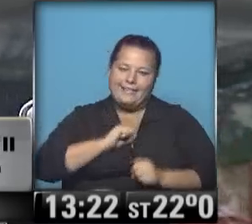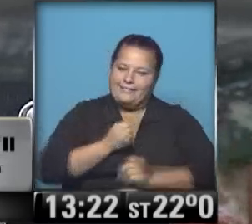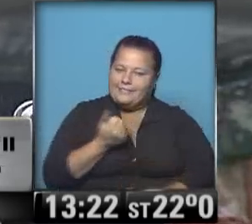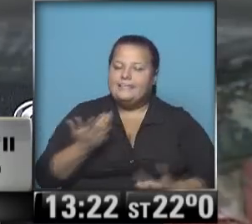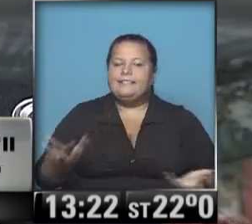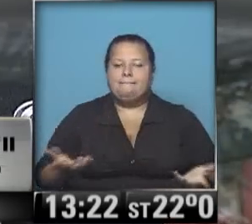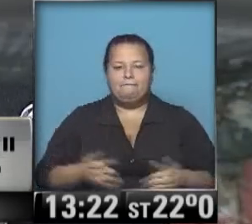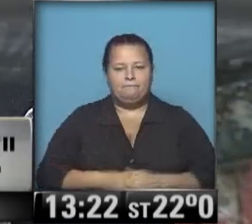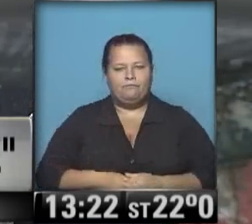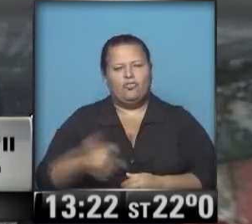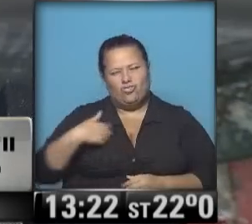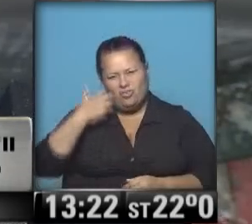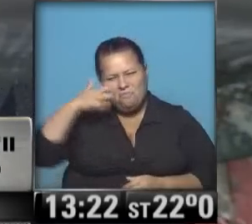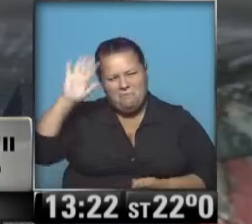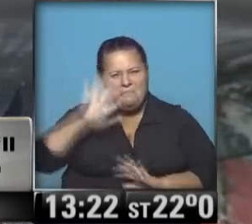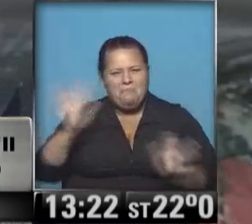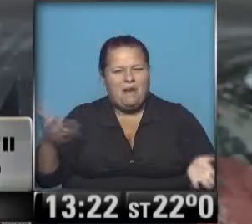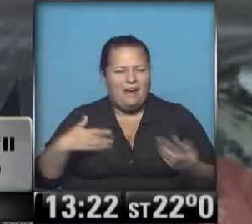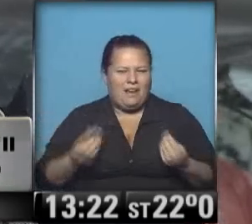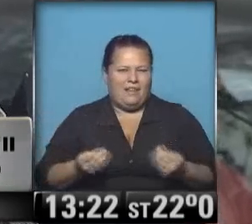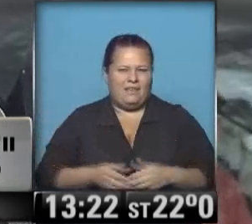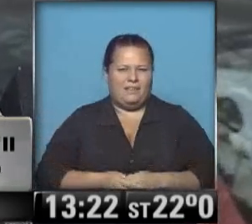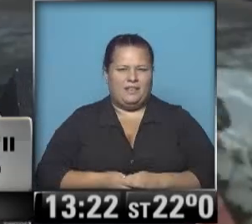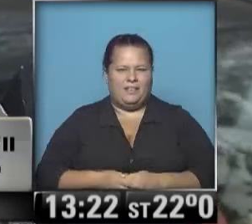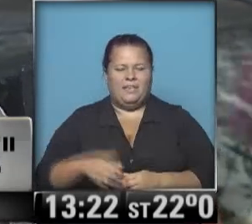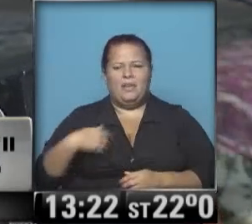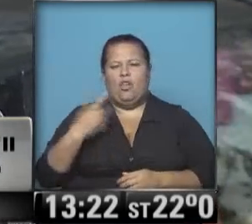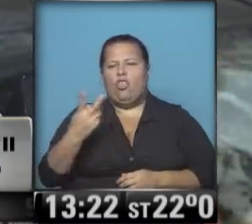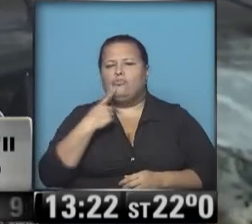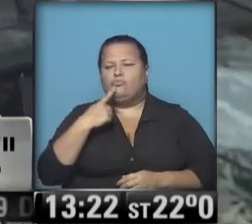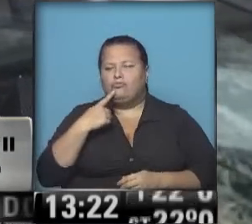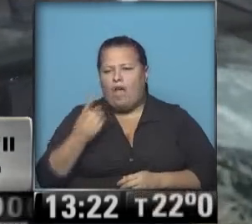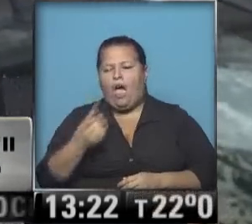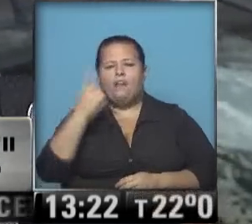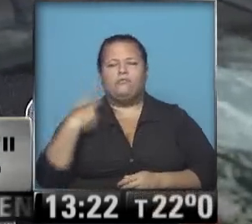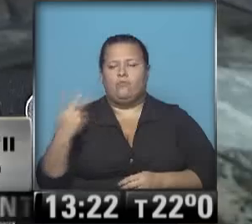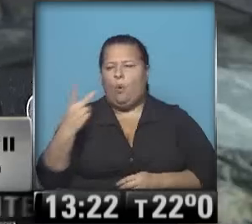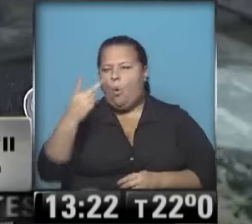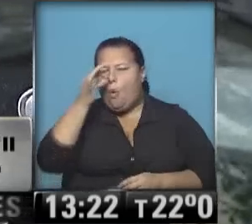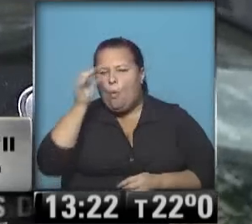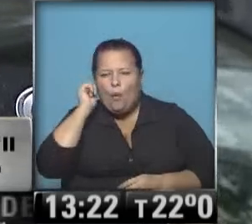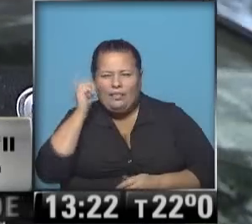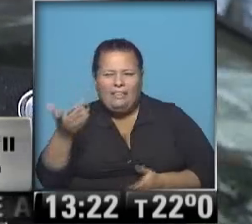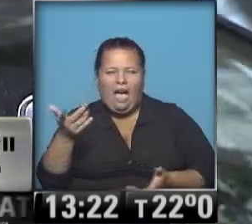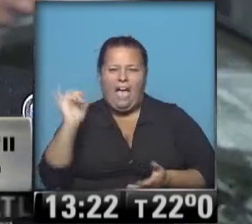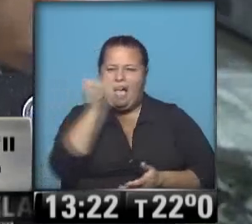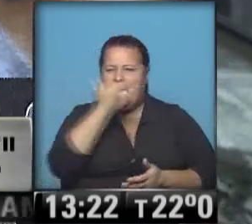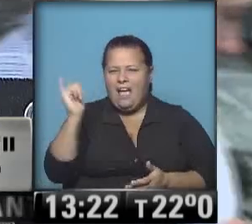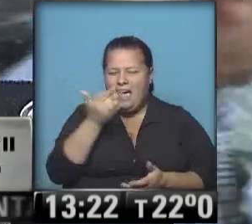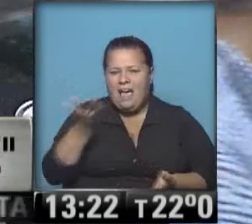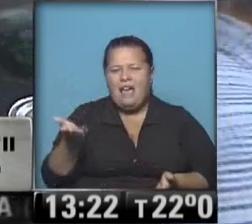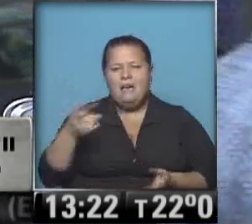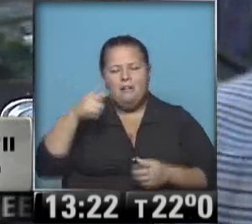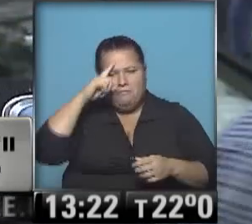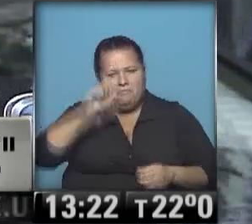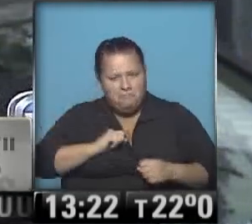grande yo ya estoy grande eh estaba con dos chicos uno de 20 añeros de un cameraman que con